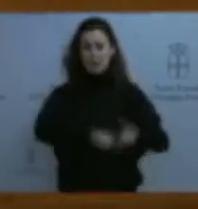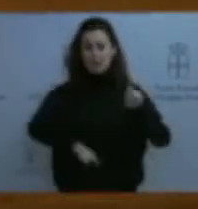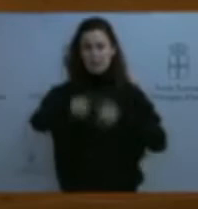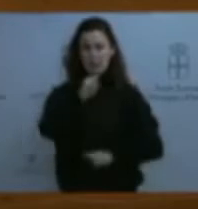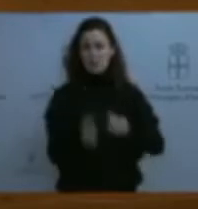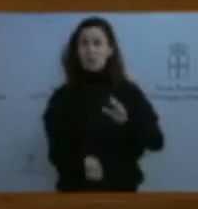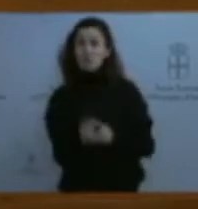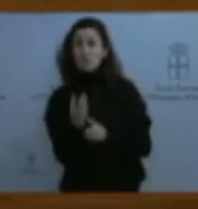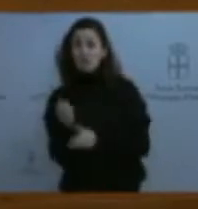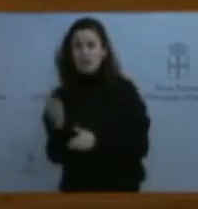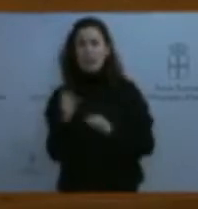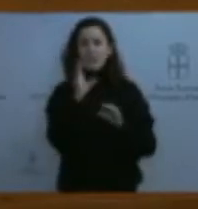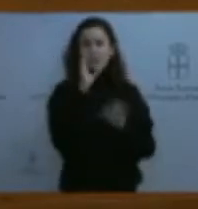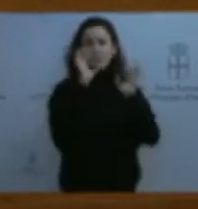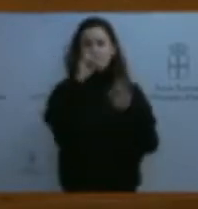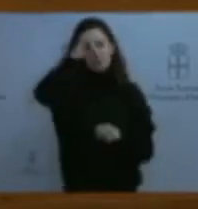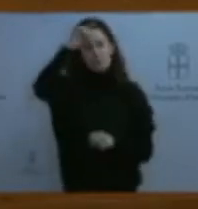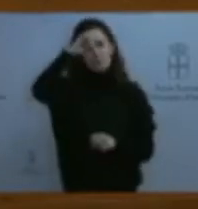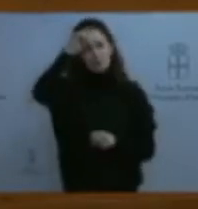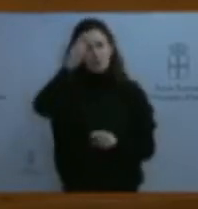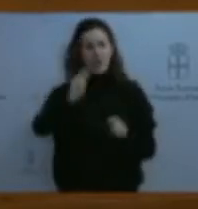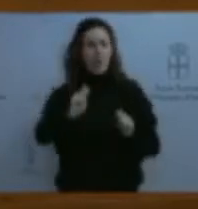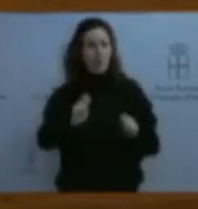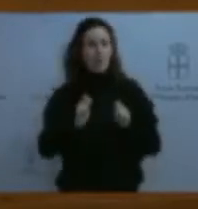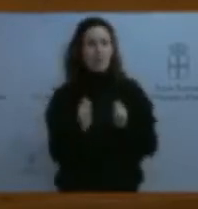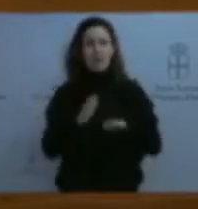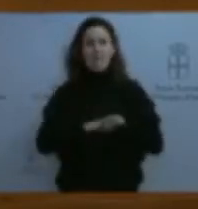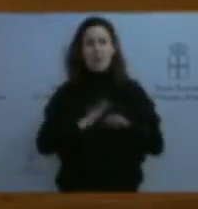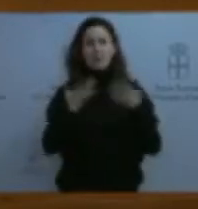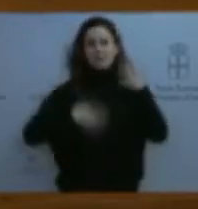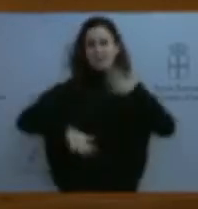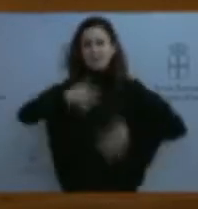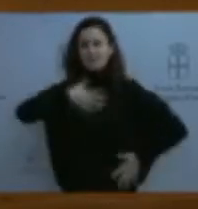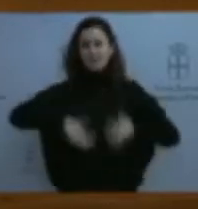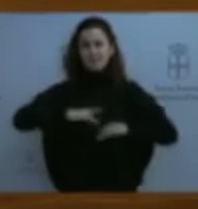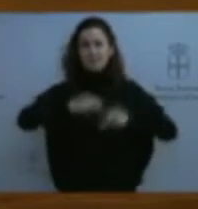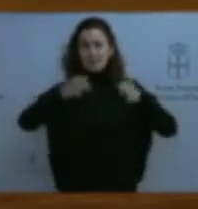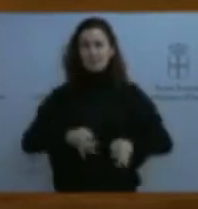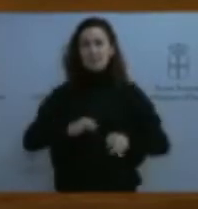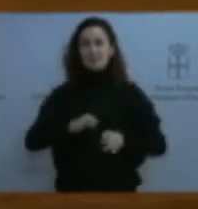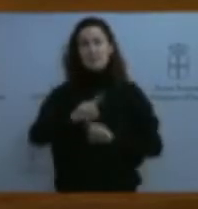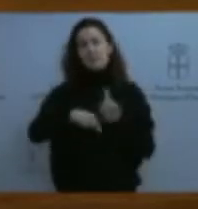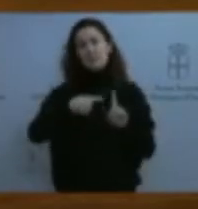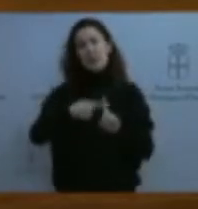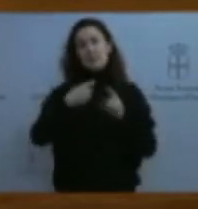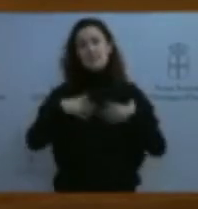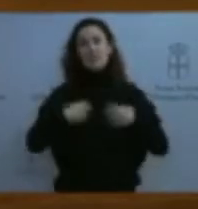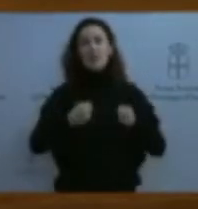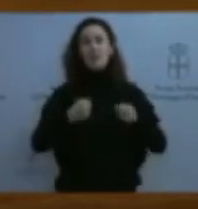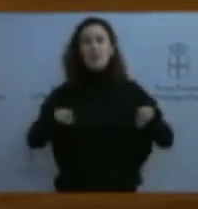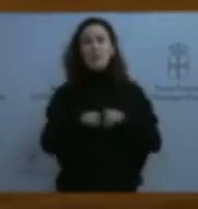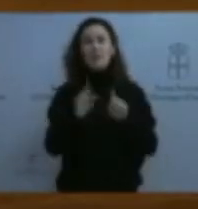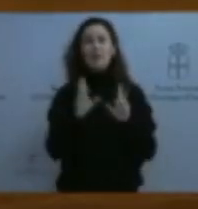creación y la promoción de una cultura de seguridad y salud puede ayudar a reducir el número de muertes y